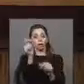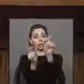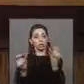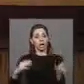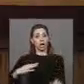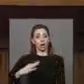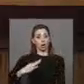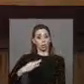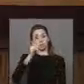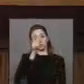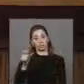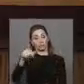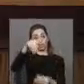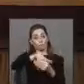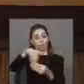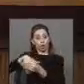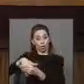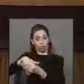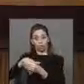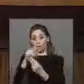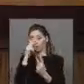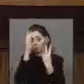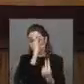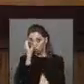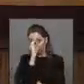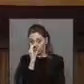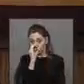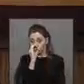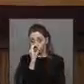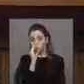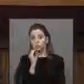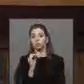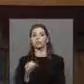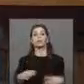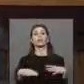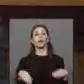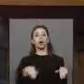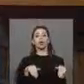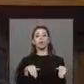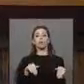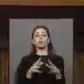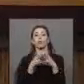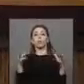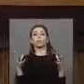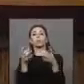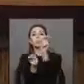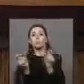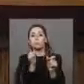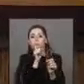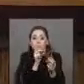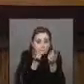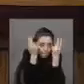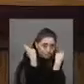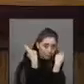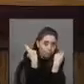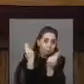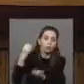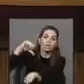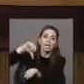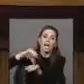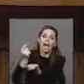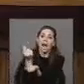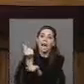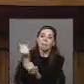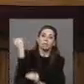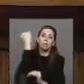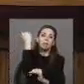popular expresada en las urnas parece rescablarse, ante el acomodo y la sumisión de muchos frente a las demandas del capital, ¿qué más